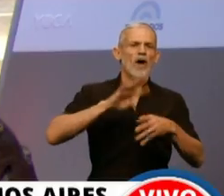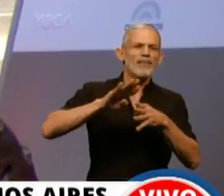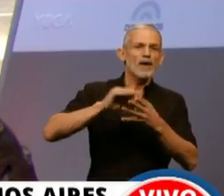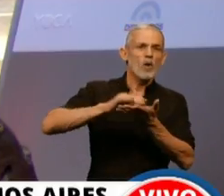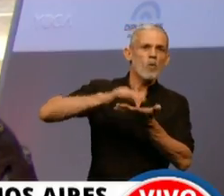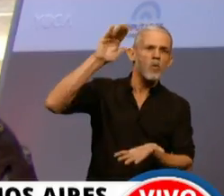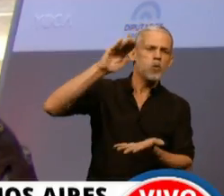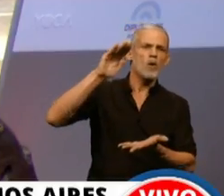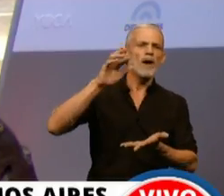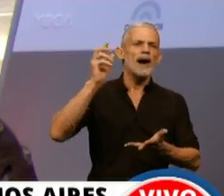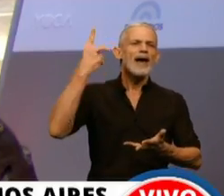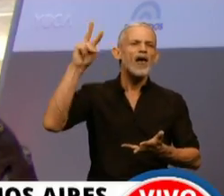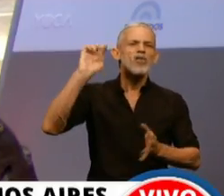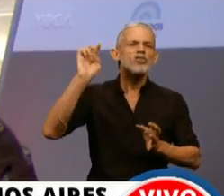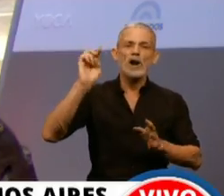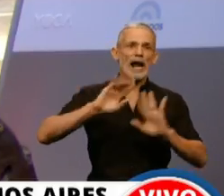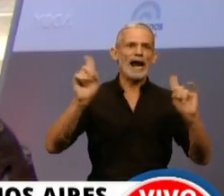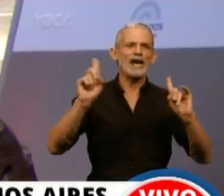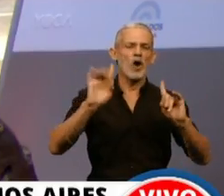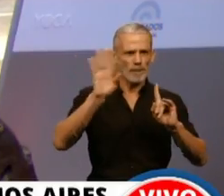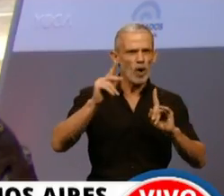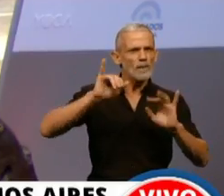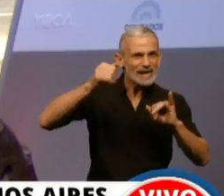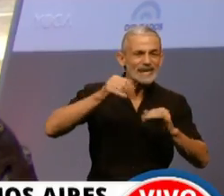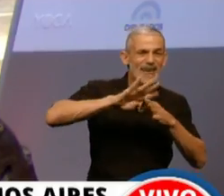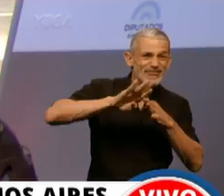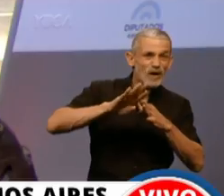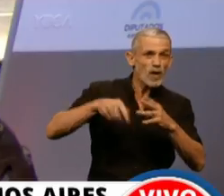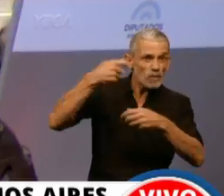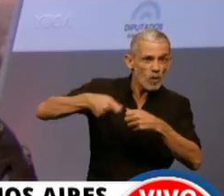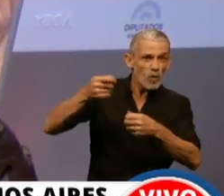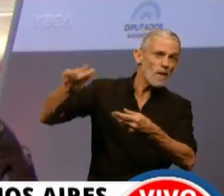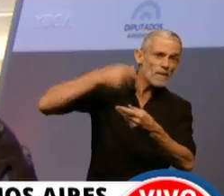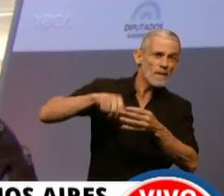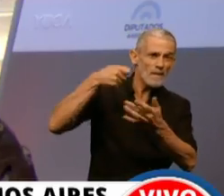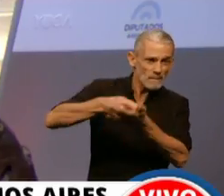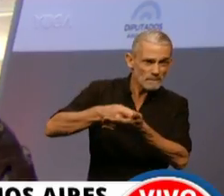stock de deuda en moneda extranjera pero sí para refinanciar la deuda y seguir pagando